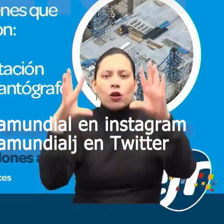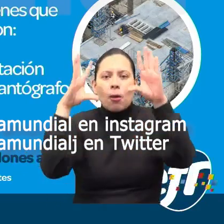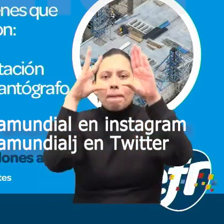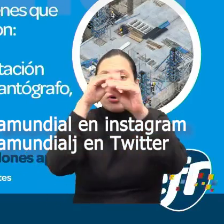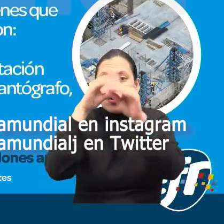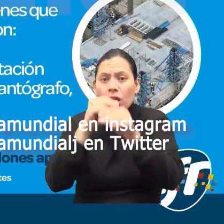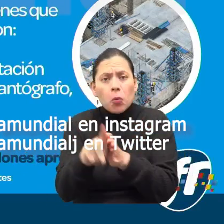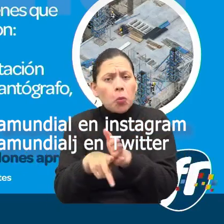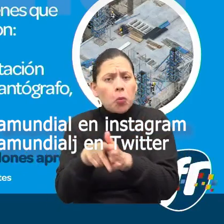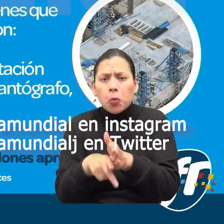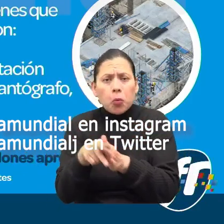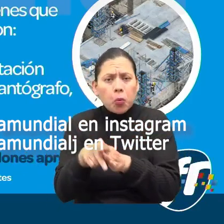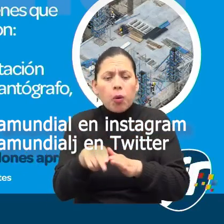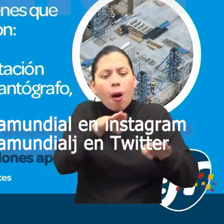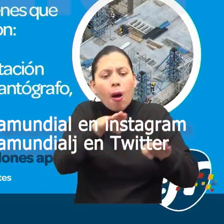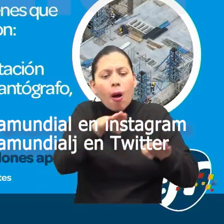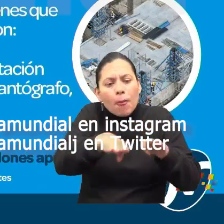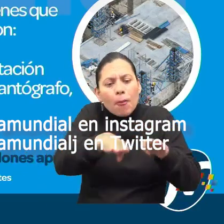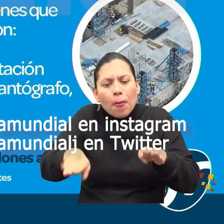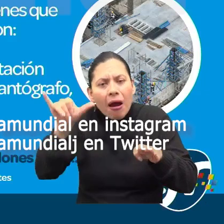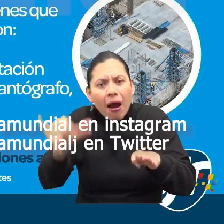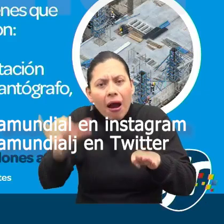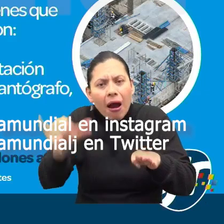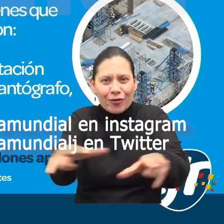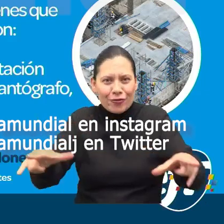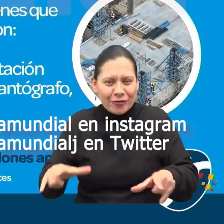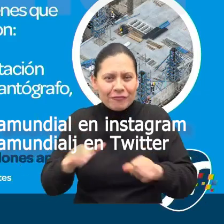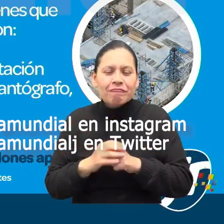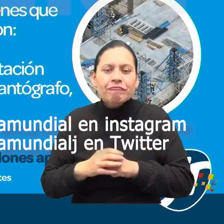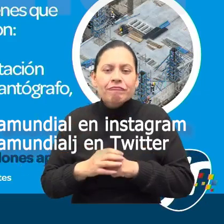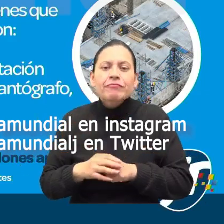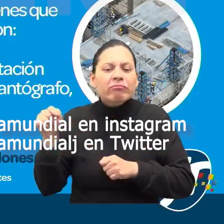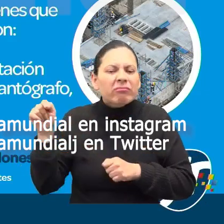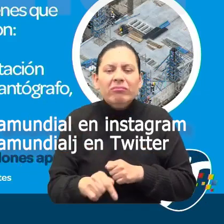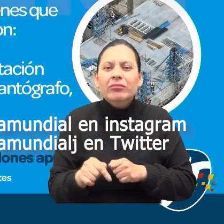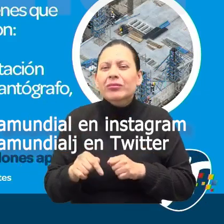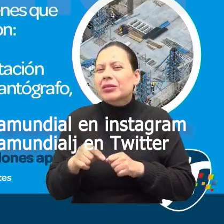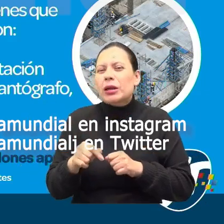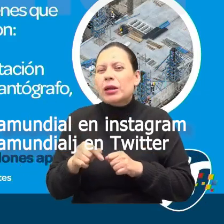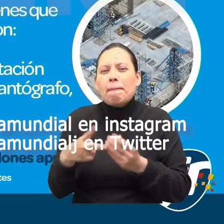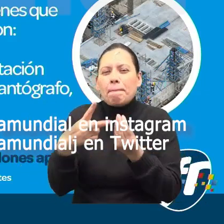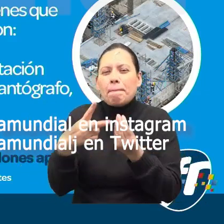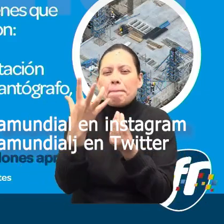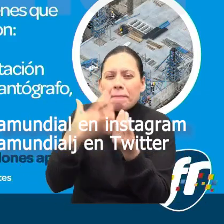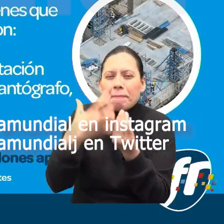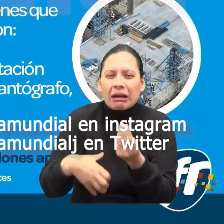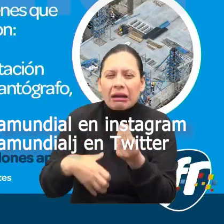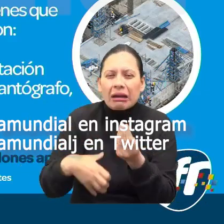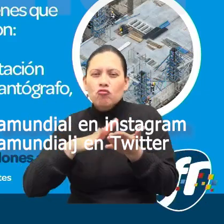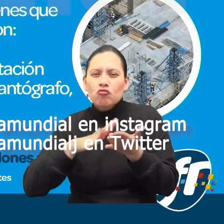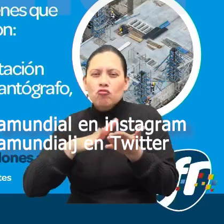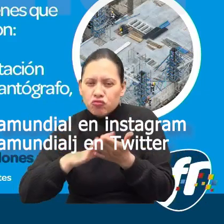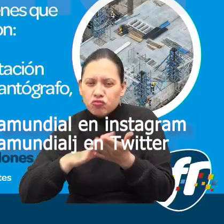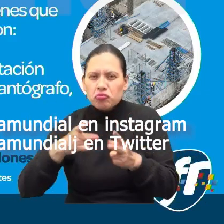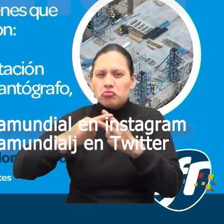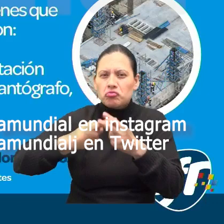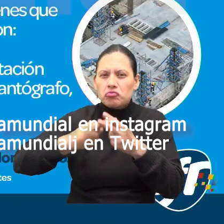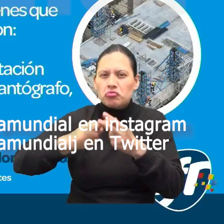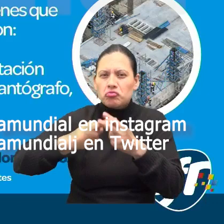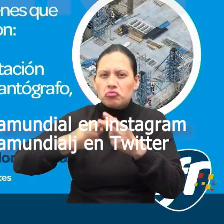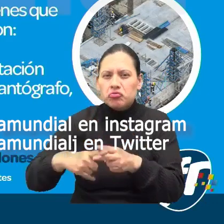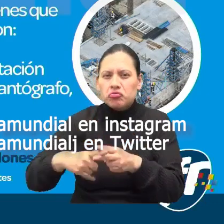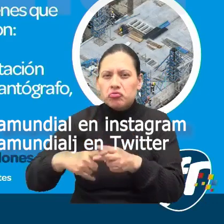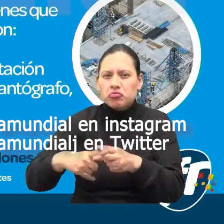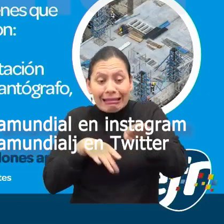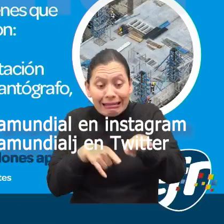no estén en su labor operativa, y también donde estará instalada toda la maquinaria que hará el mantenimiento tanto de los coches